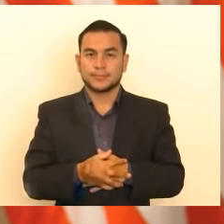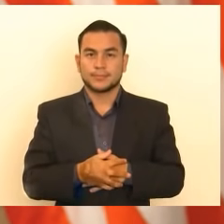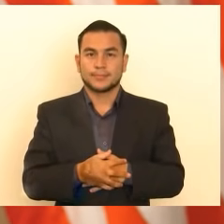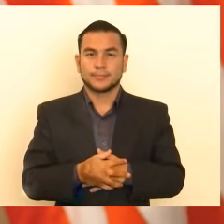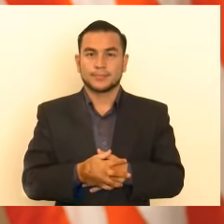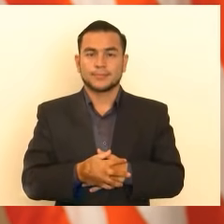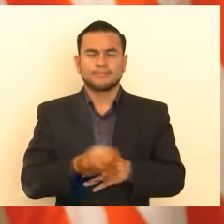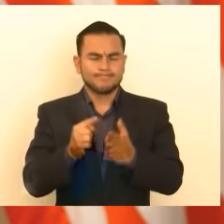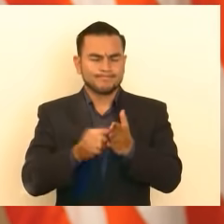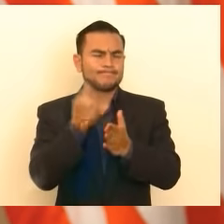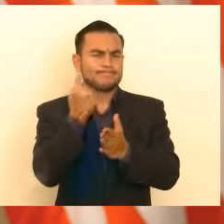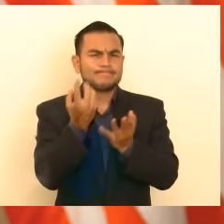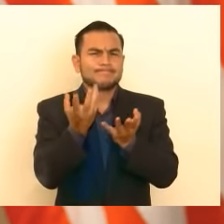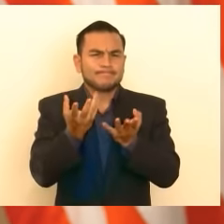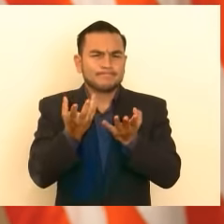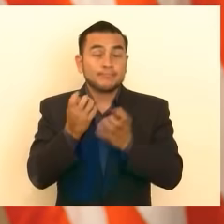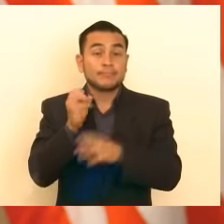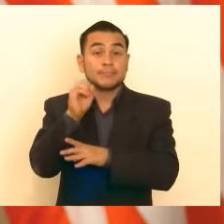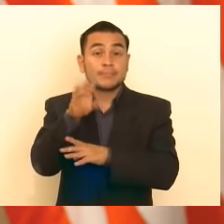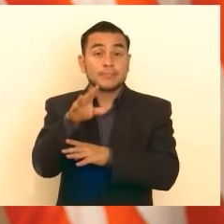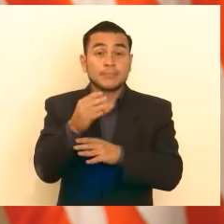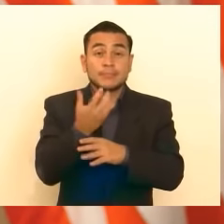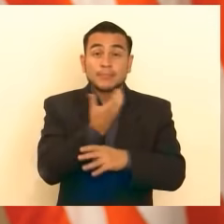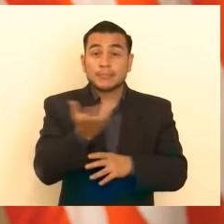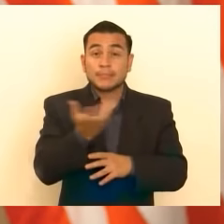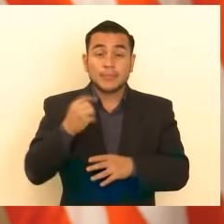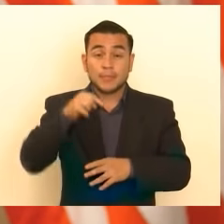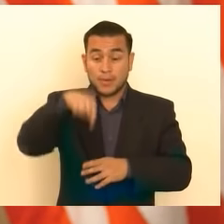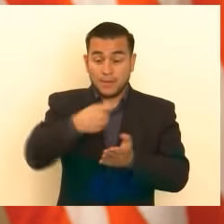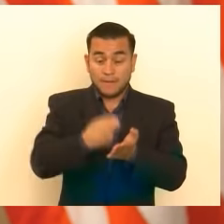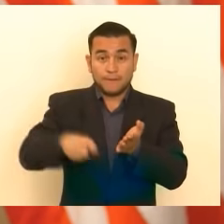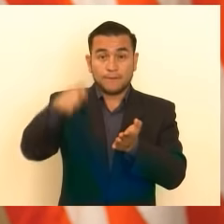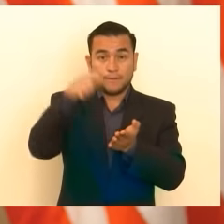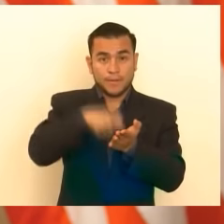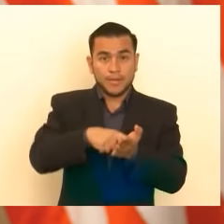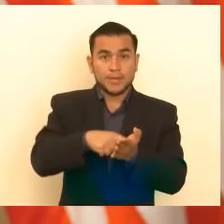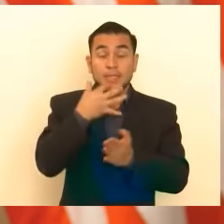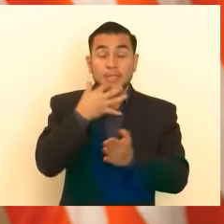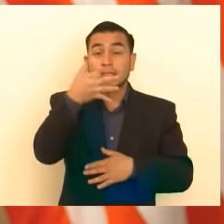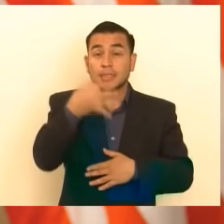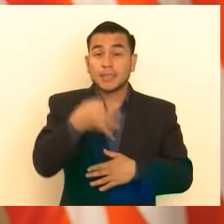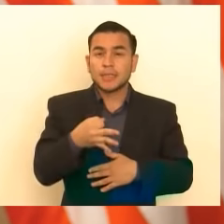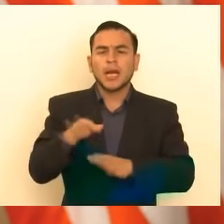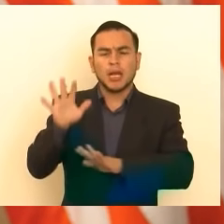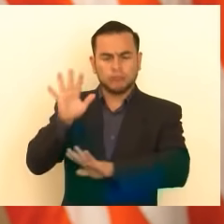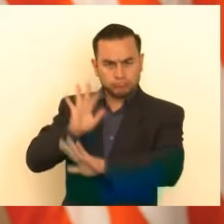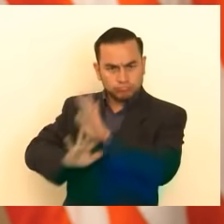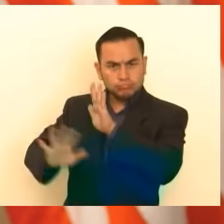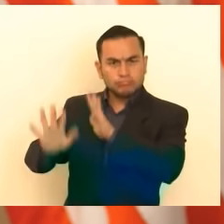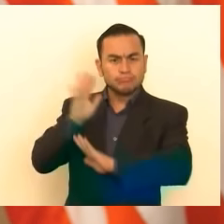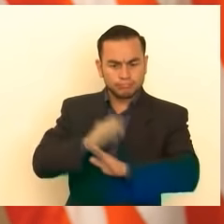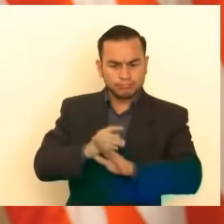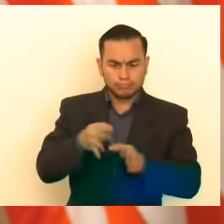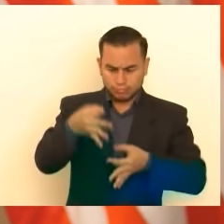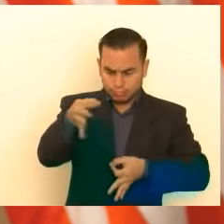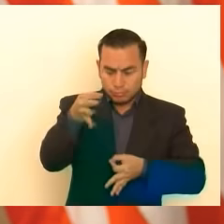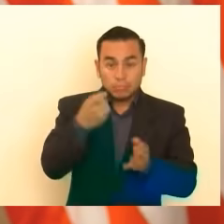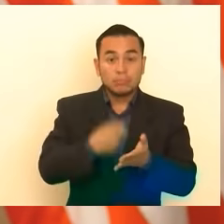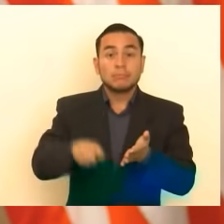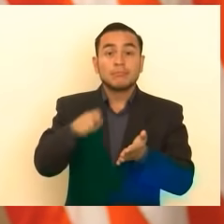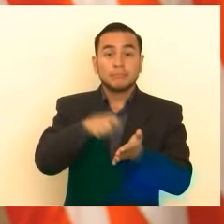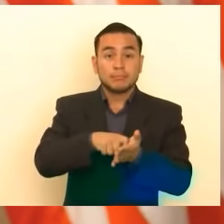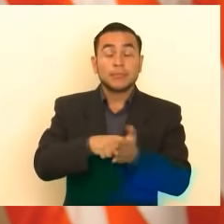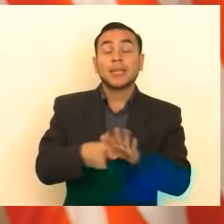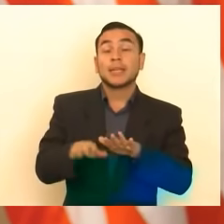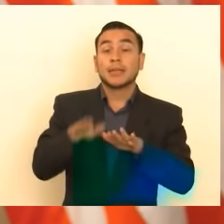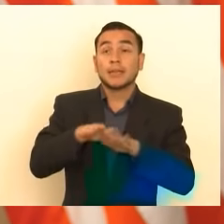En primer lugar, quiero decir que lo que ustedes vieron firmar ahora es algo histórico. Y